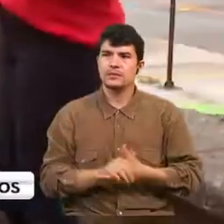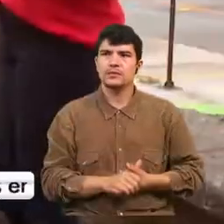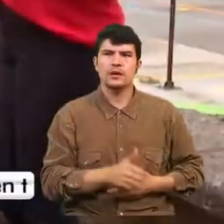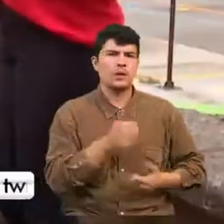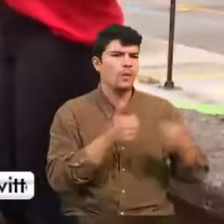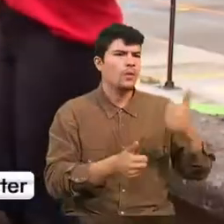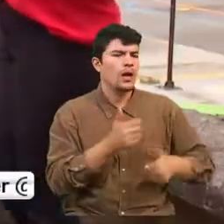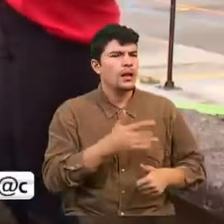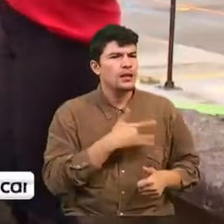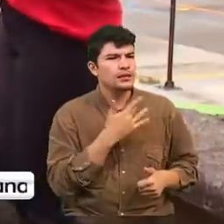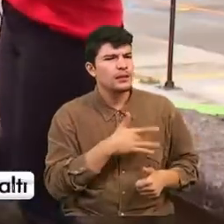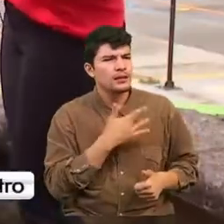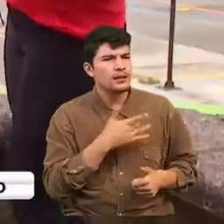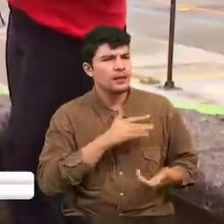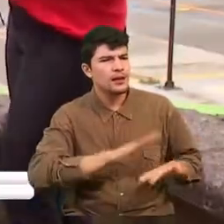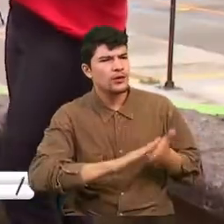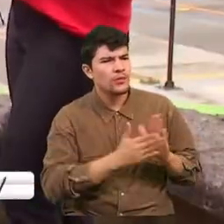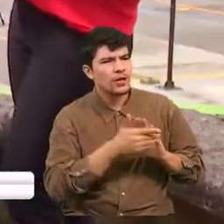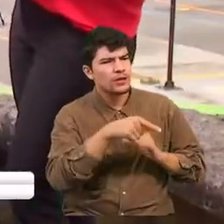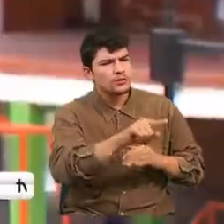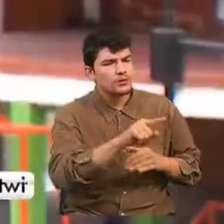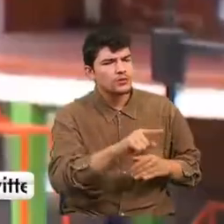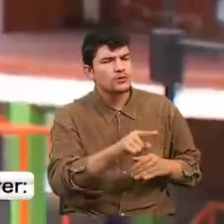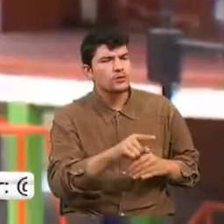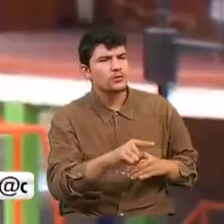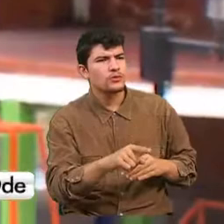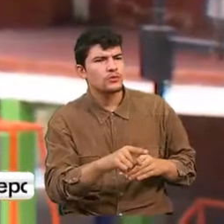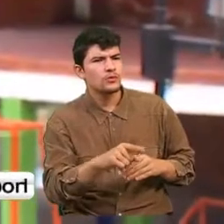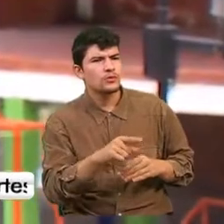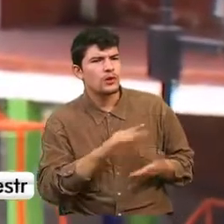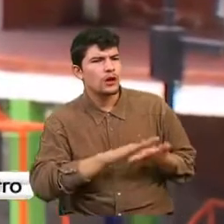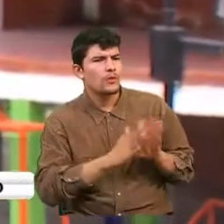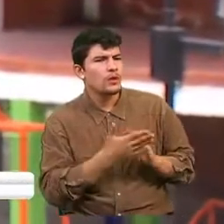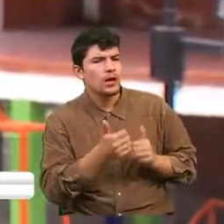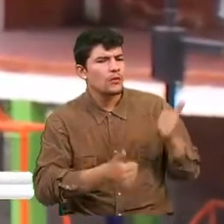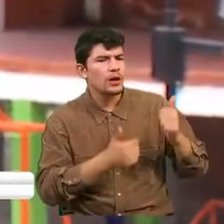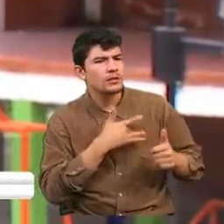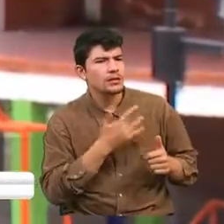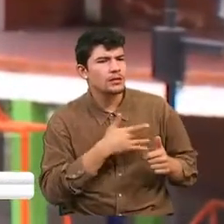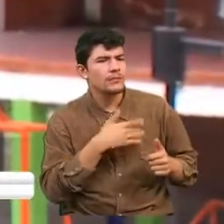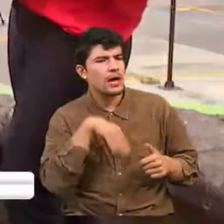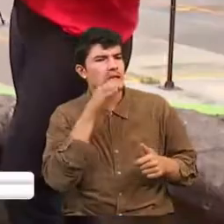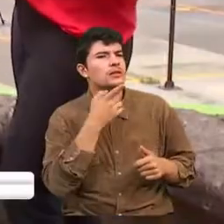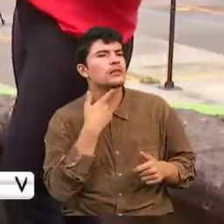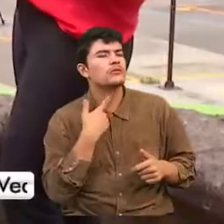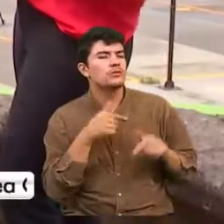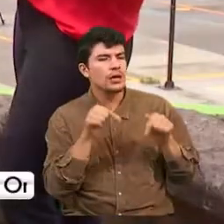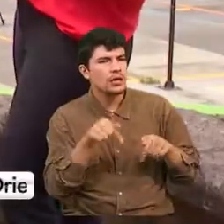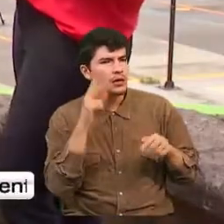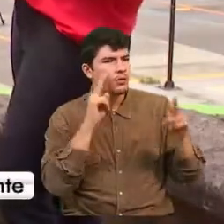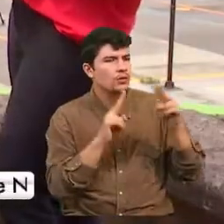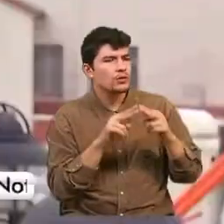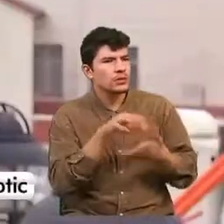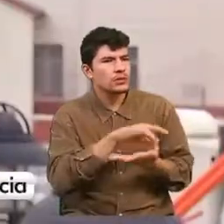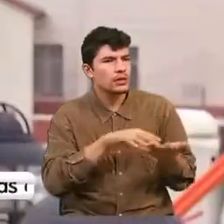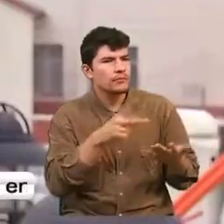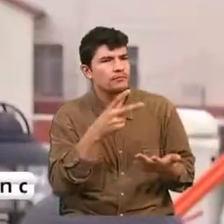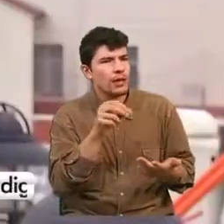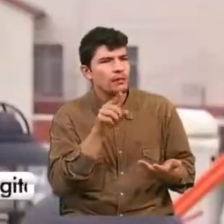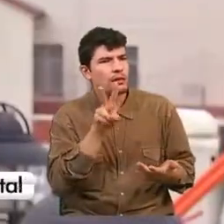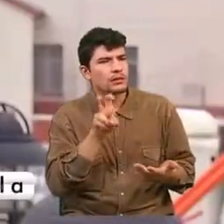sentir de la gente de su municipio, alcalde? ¿Qué fue lo que más le gustó de esta expedición Santander 2017?